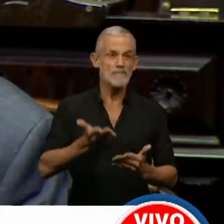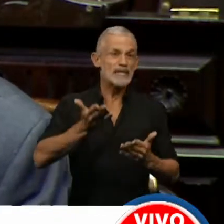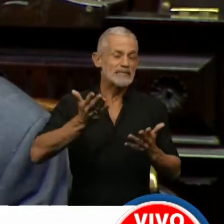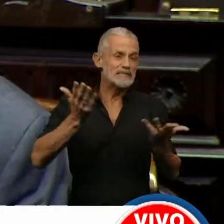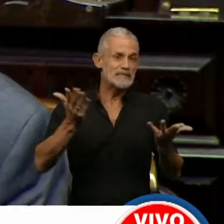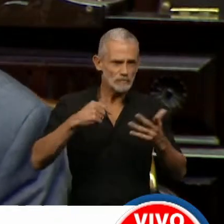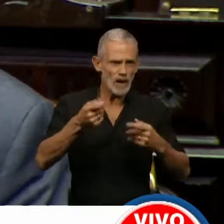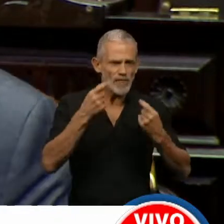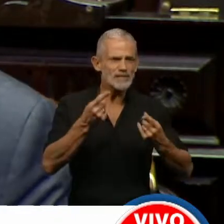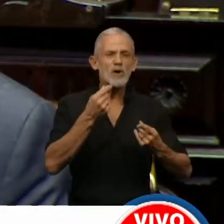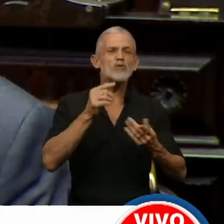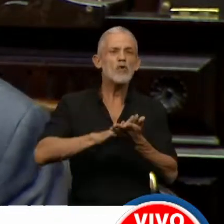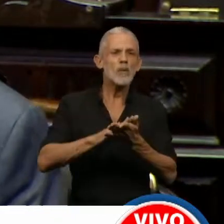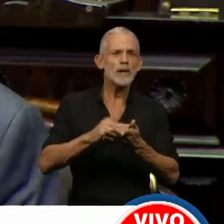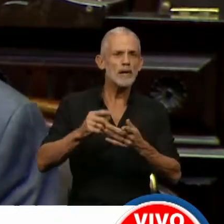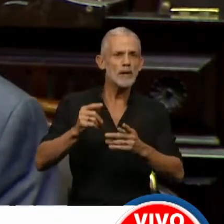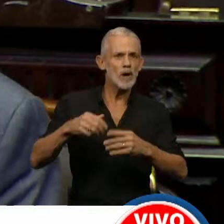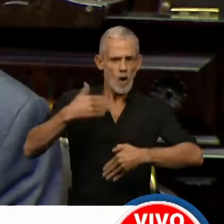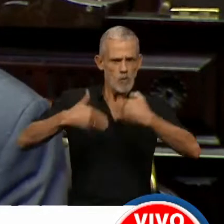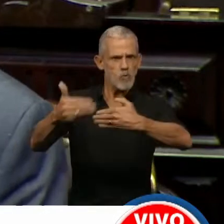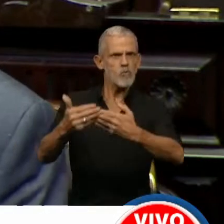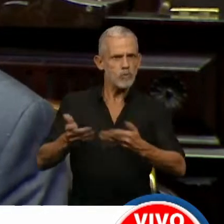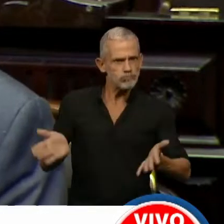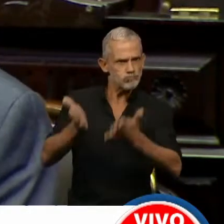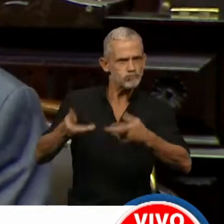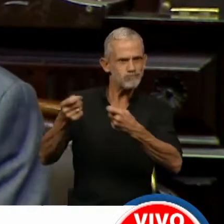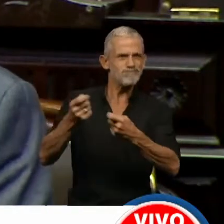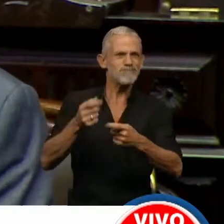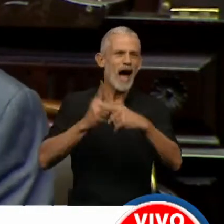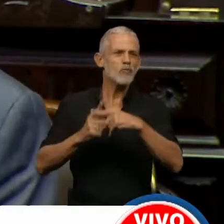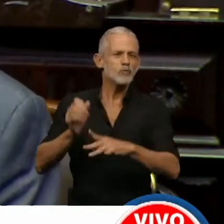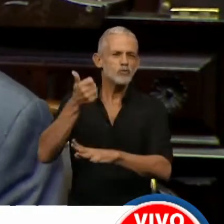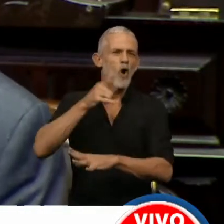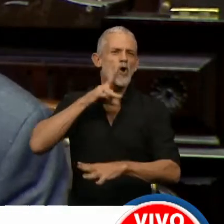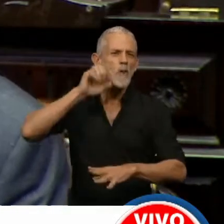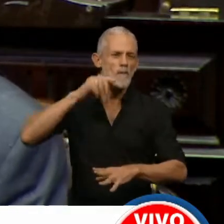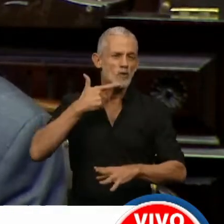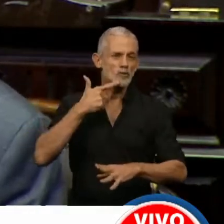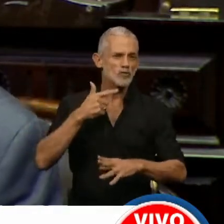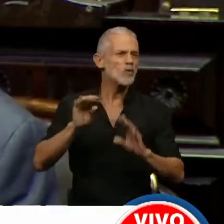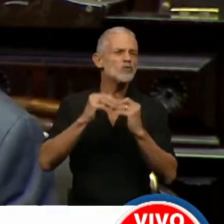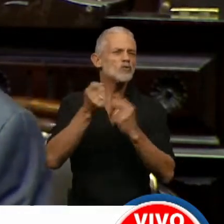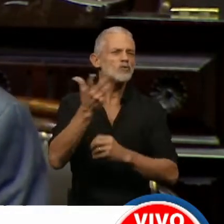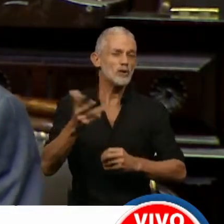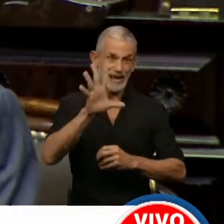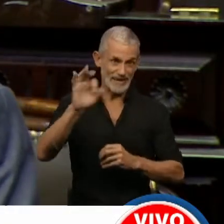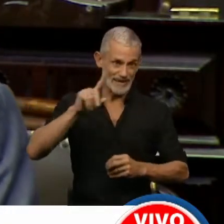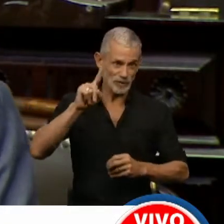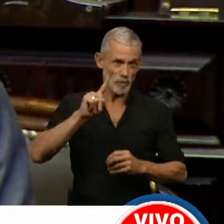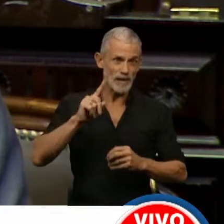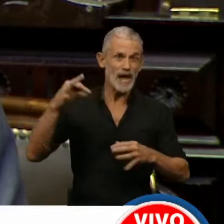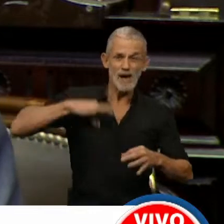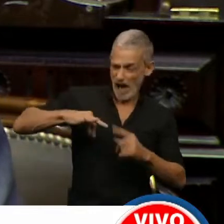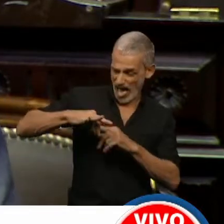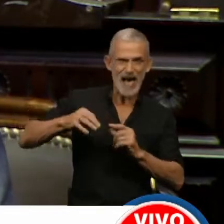Cuando se habla de fortalecer el emprendedorismo en Argentina, nos referimos también a estos autónomos que son más de 500.000, que no tienen un sueldo asegurado a fin de mes,